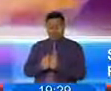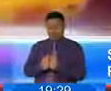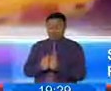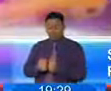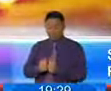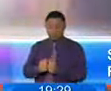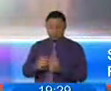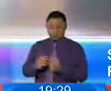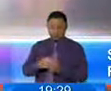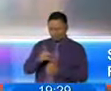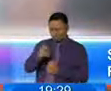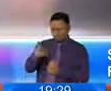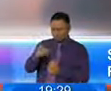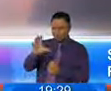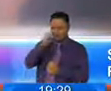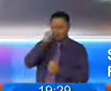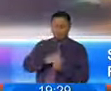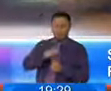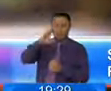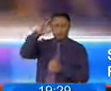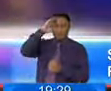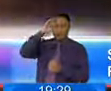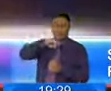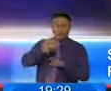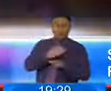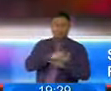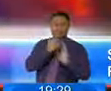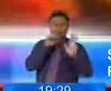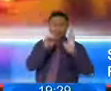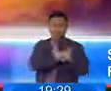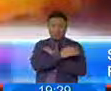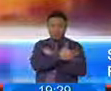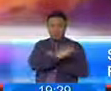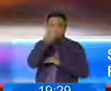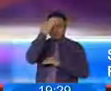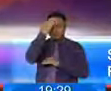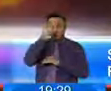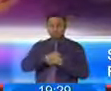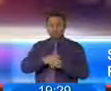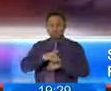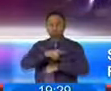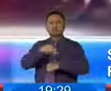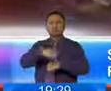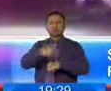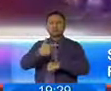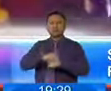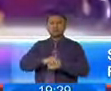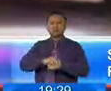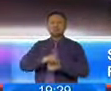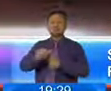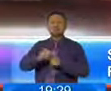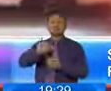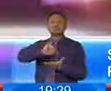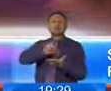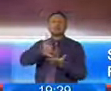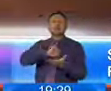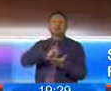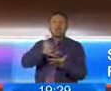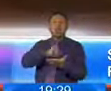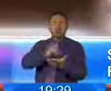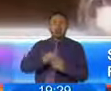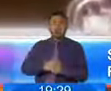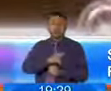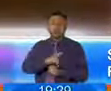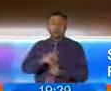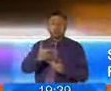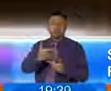gama. Elementos de la policía estudiaron las denuncias, sabían de la hora que deambulaban por el sector de la Jipijapa, tenían las